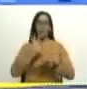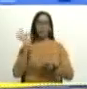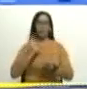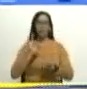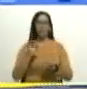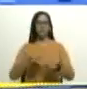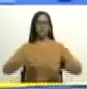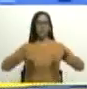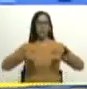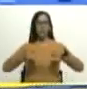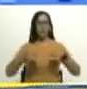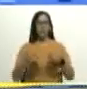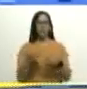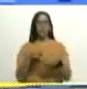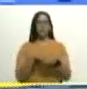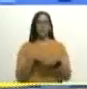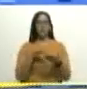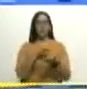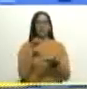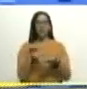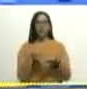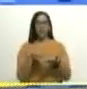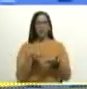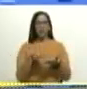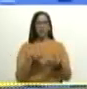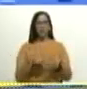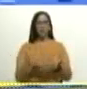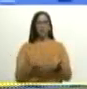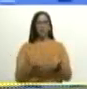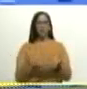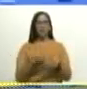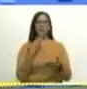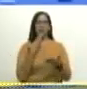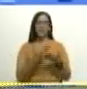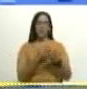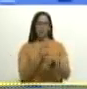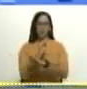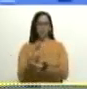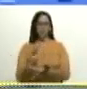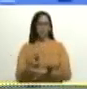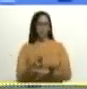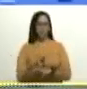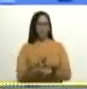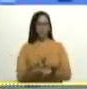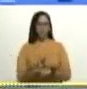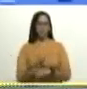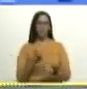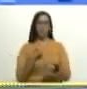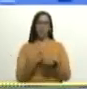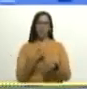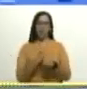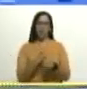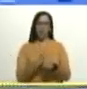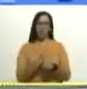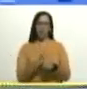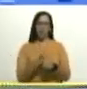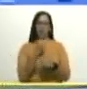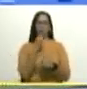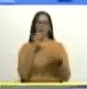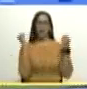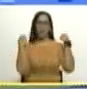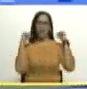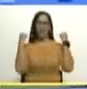mercado interno nacional y pido que lo cuidemos con trabajo, con buenas